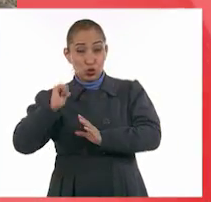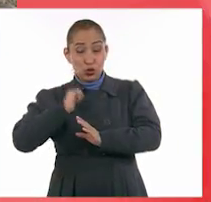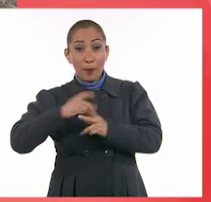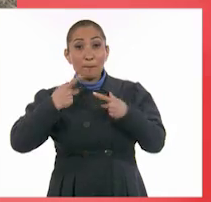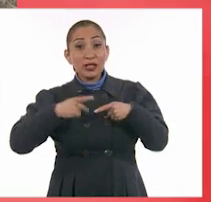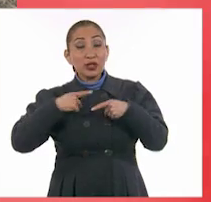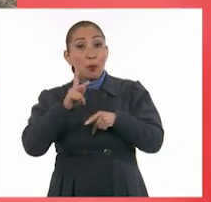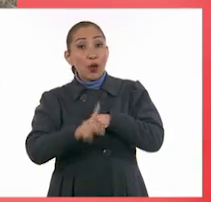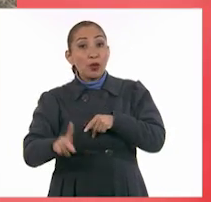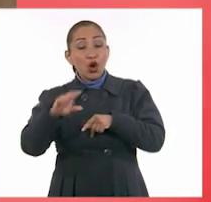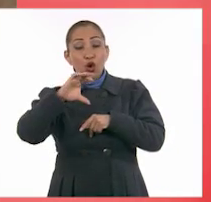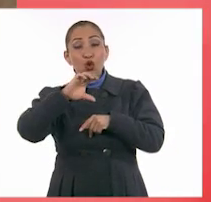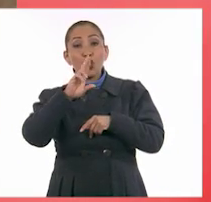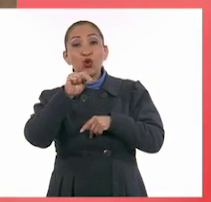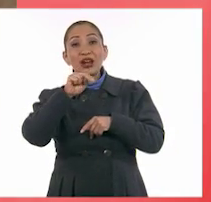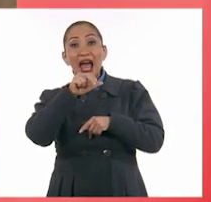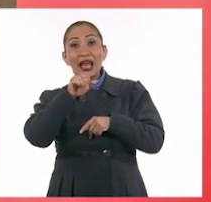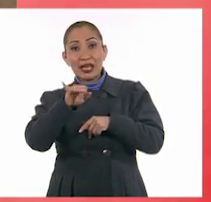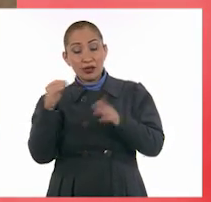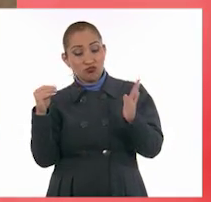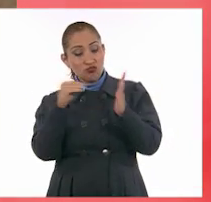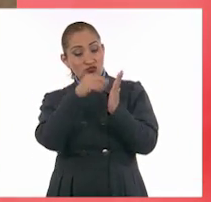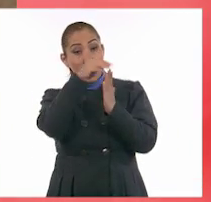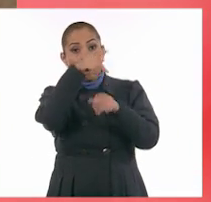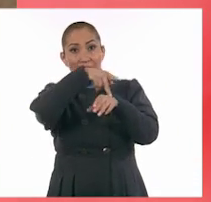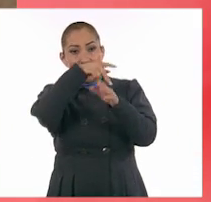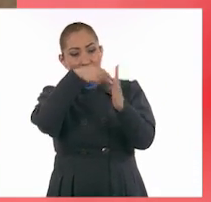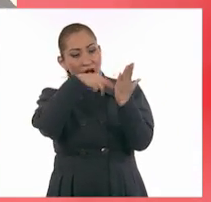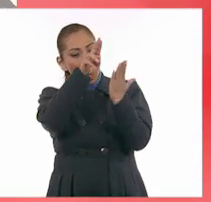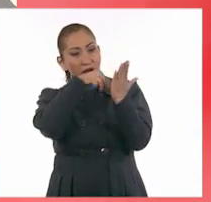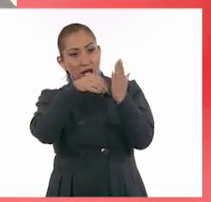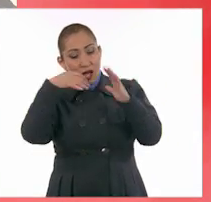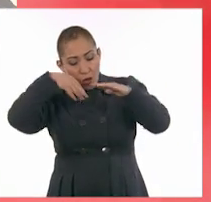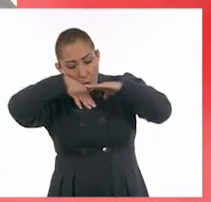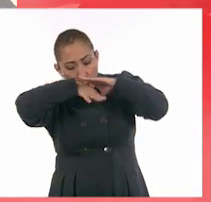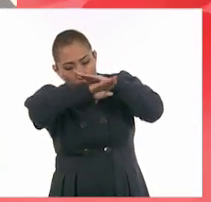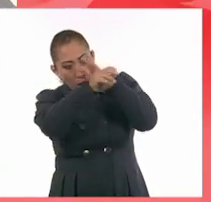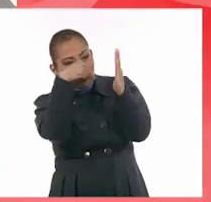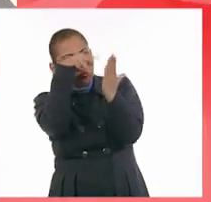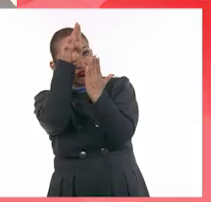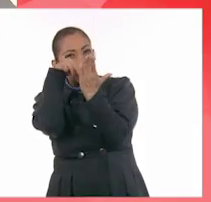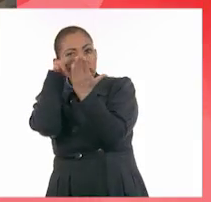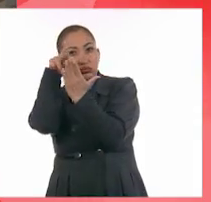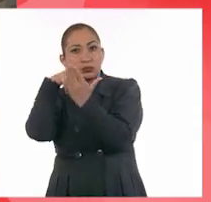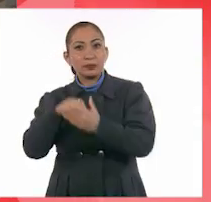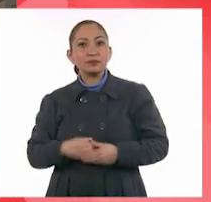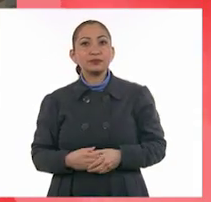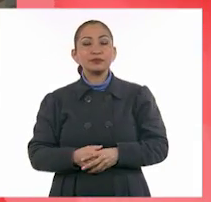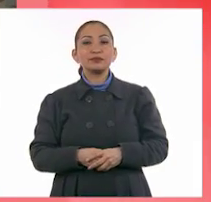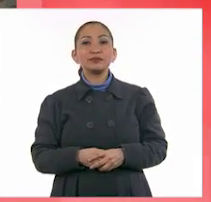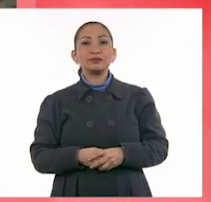antiguos pueblos Kumeyaay plasmaron en las paredes de sus rocas y en el fondo de sus cavernas.